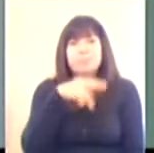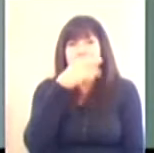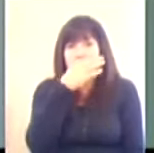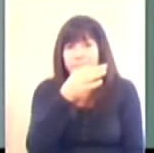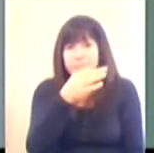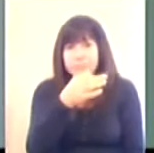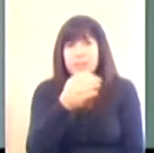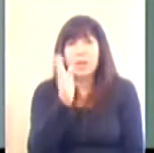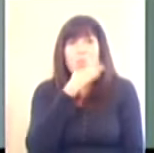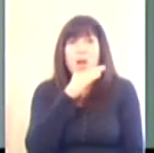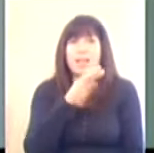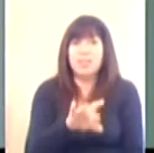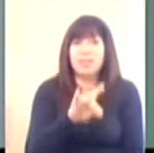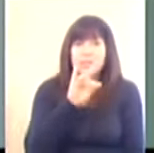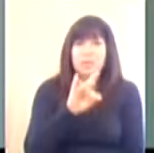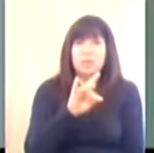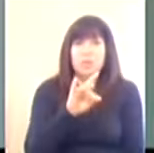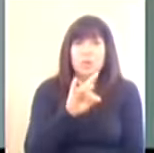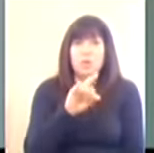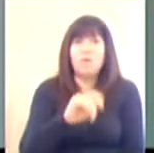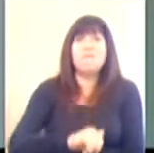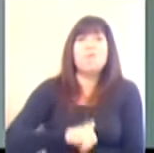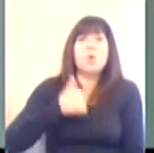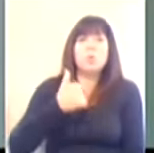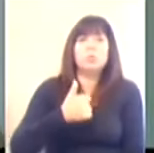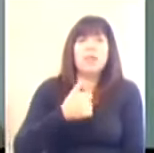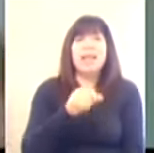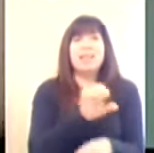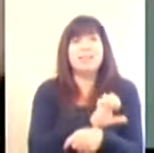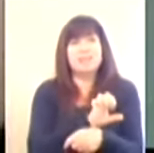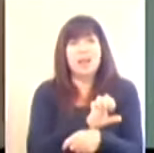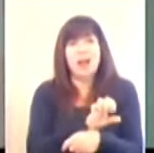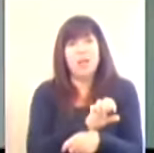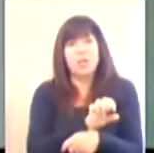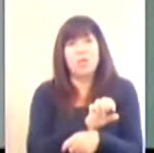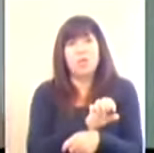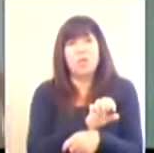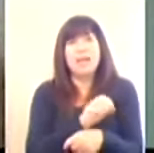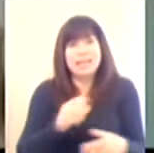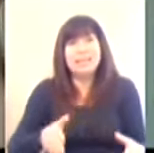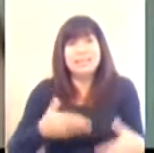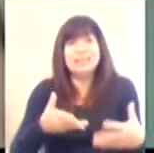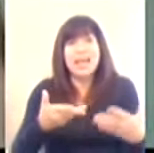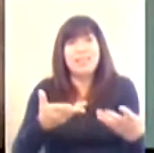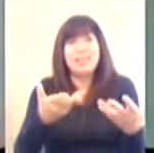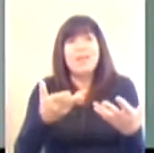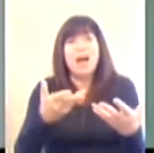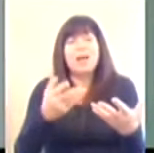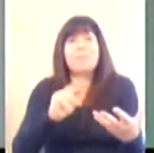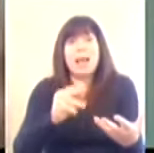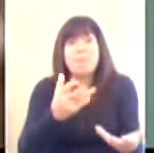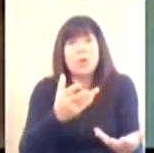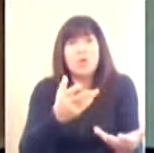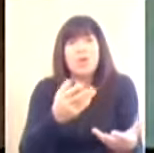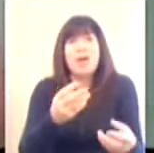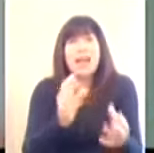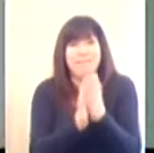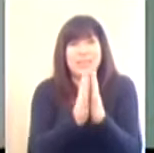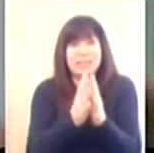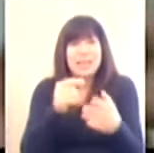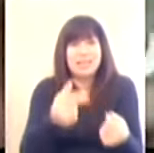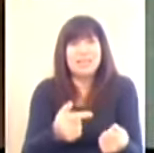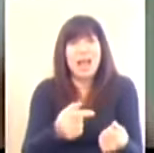una decisión a nivel como de voluntad estatal de incentivar la eficiencia energética, la